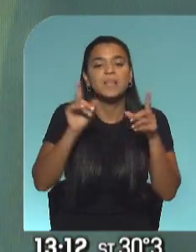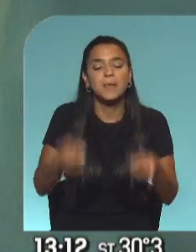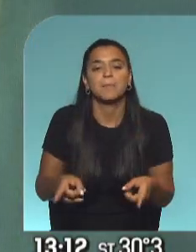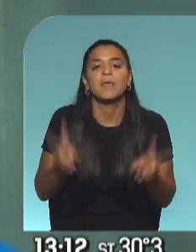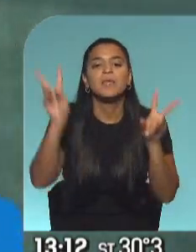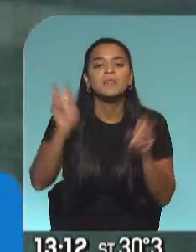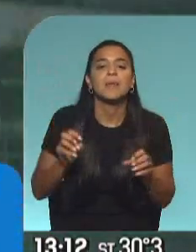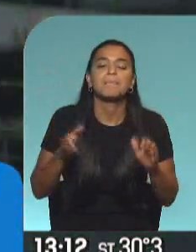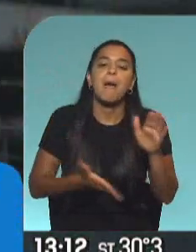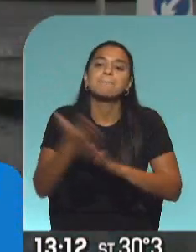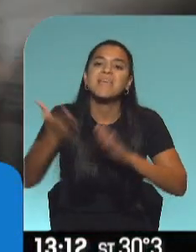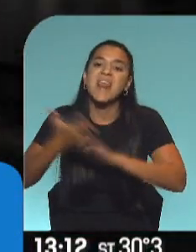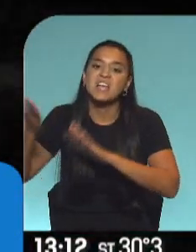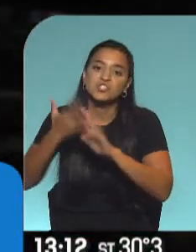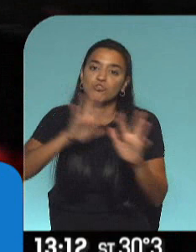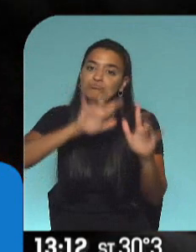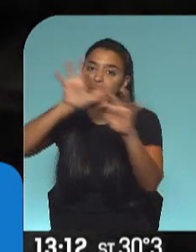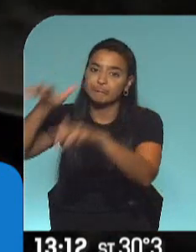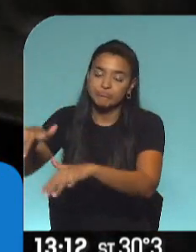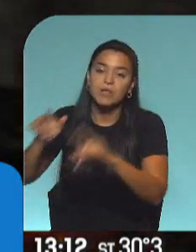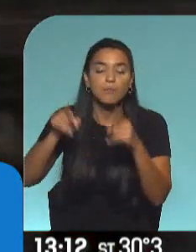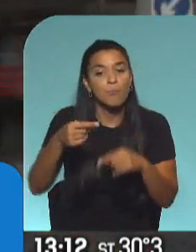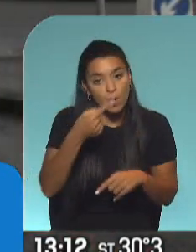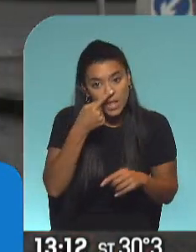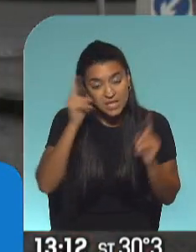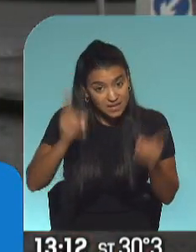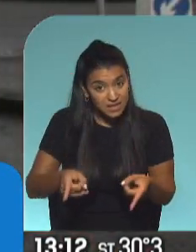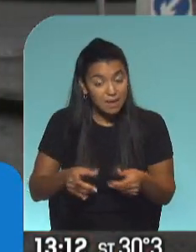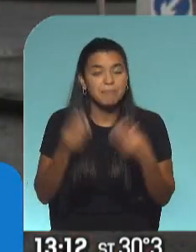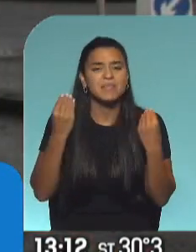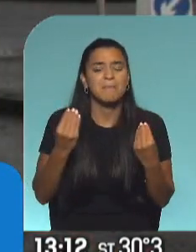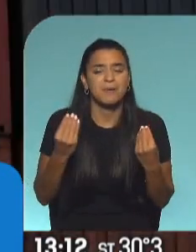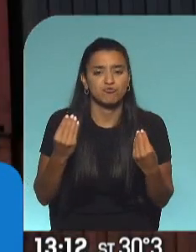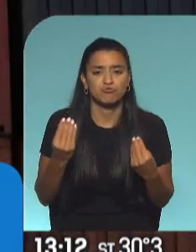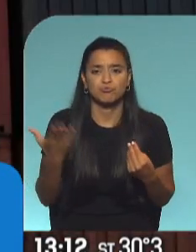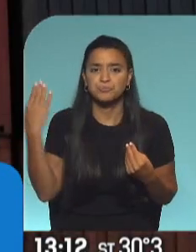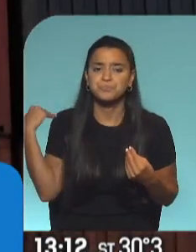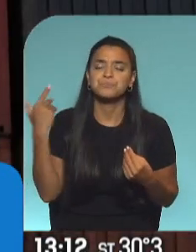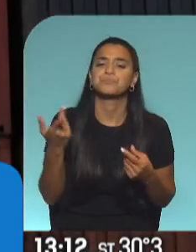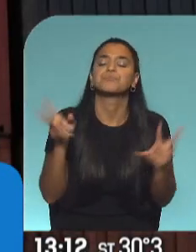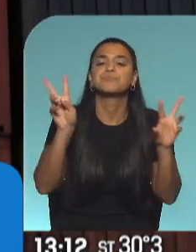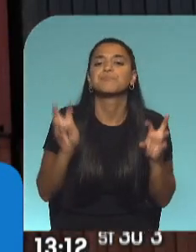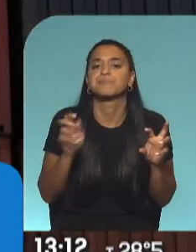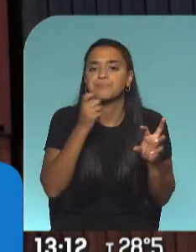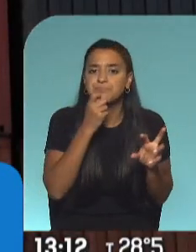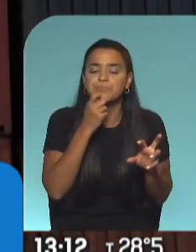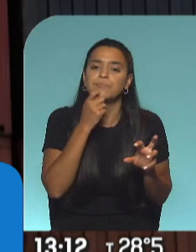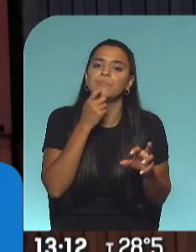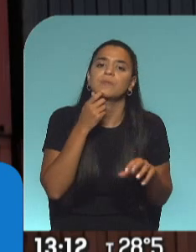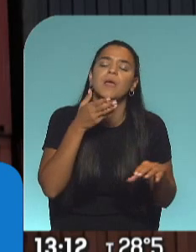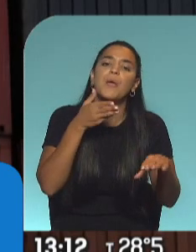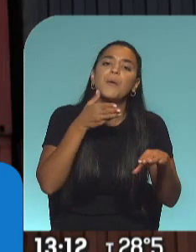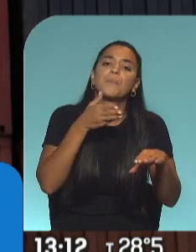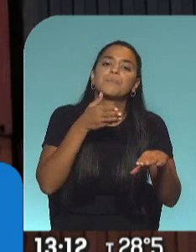también migratorio, que no lo mencionamos acá, pero que es interesante, que es lo que pasó con el tema, por ejemplo, de las becas Erasmus y